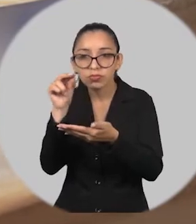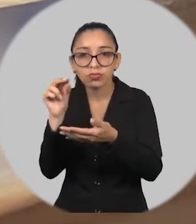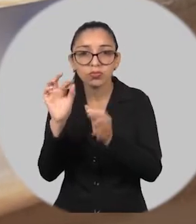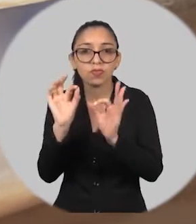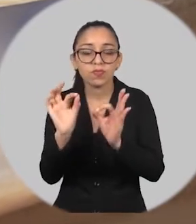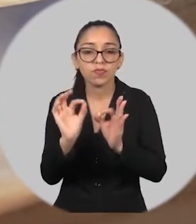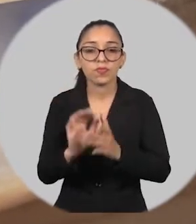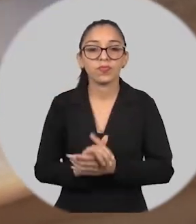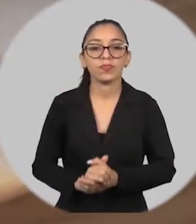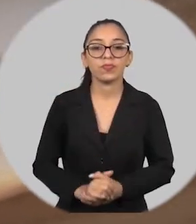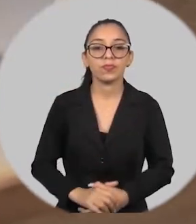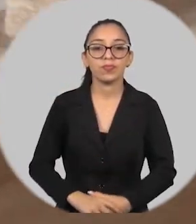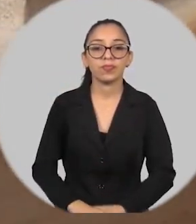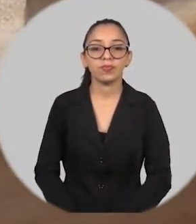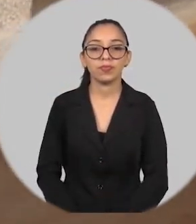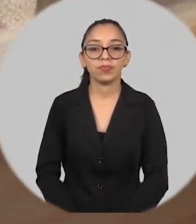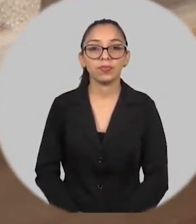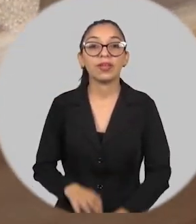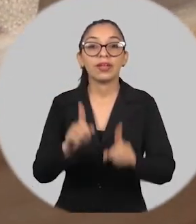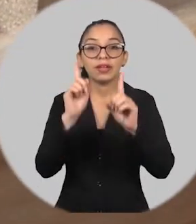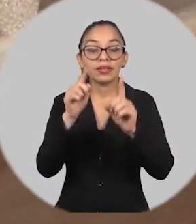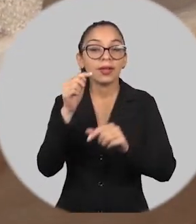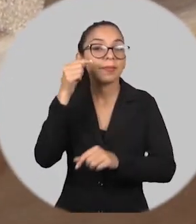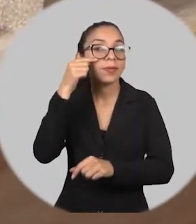Unas pestañitas y listo.